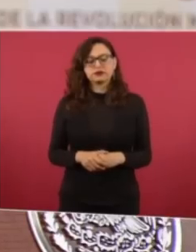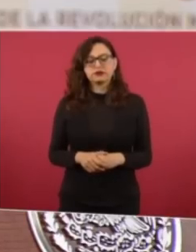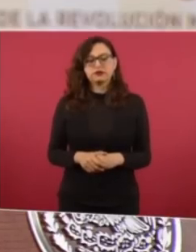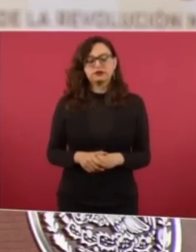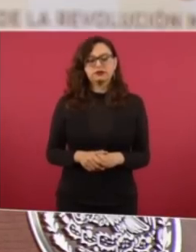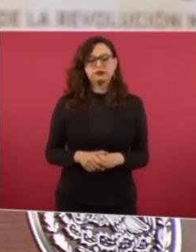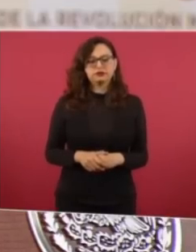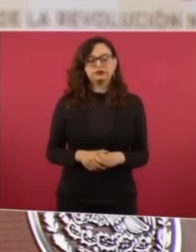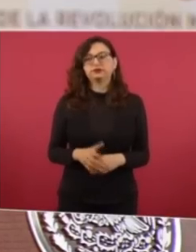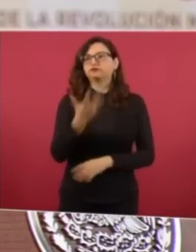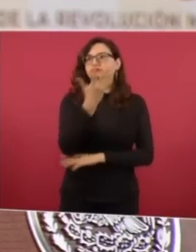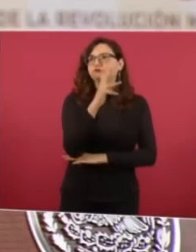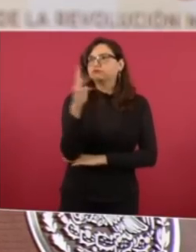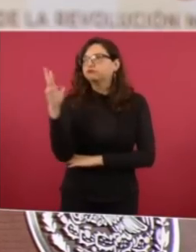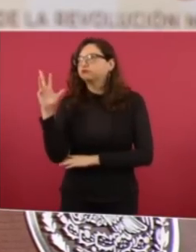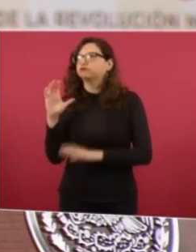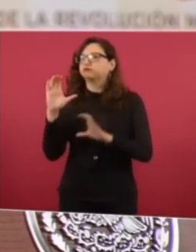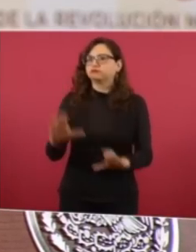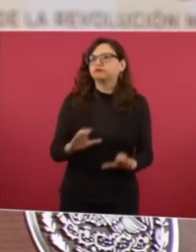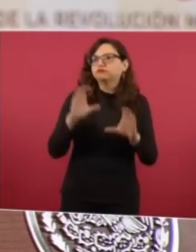y cuidar los árboles